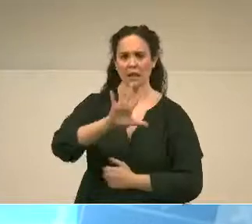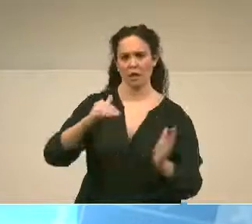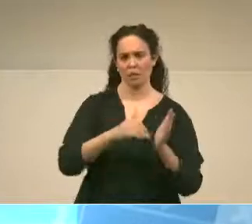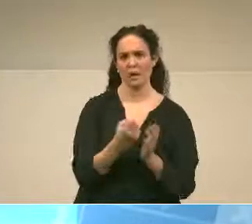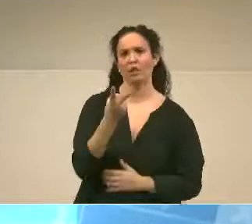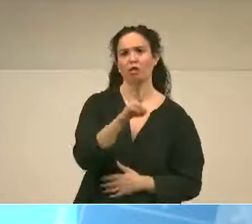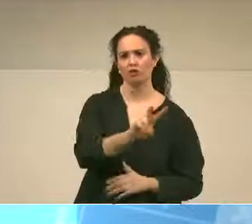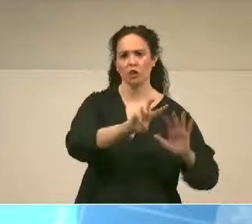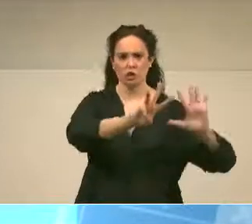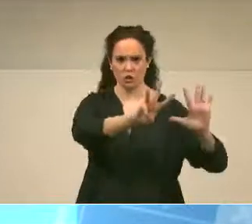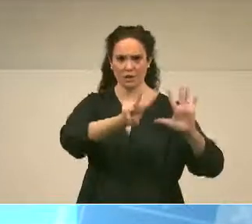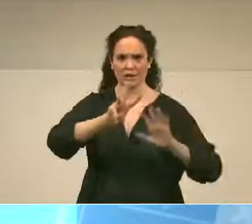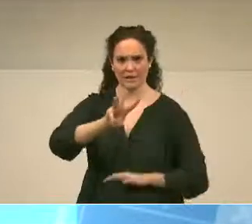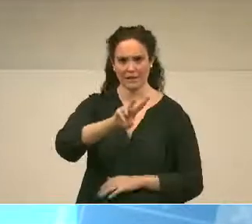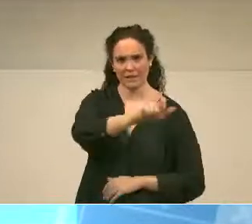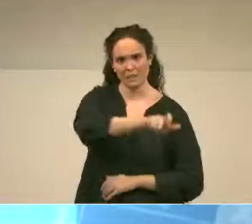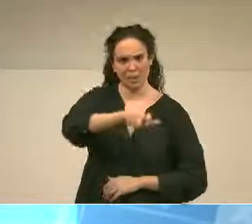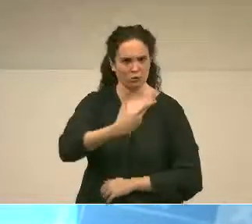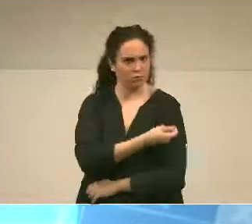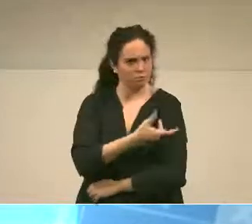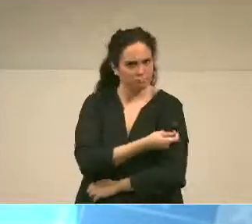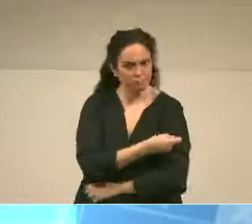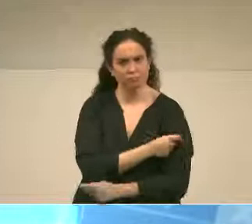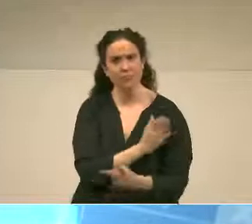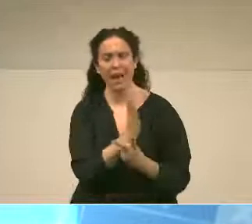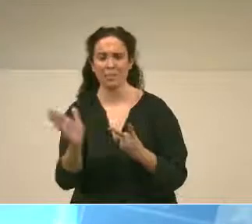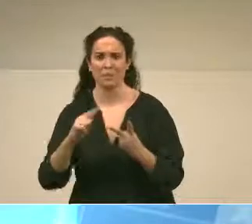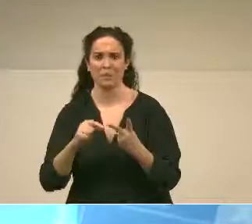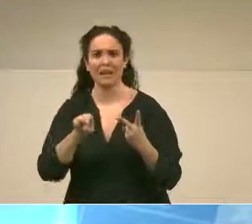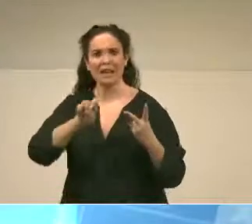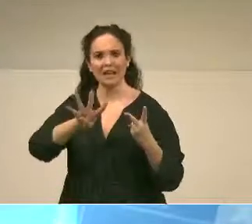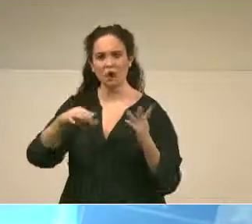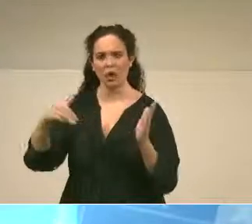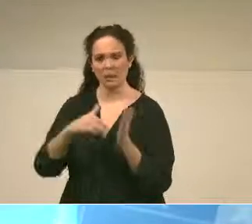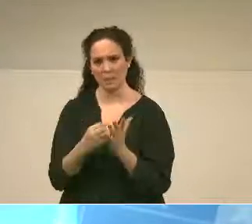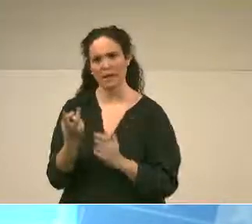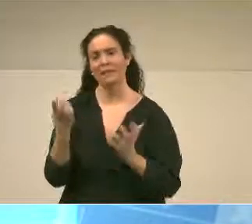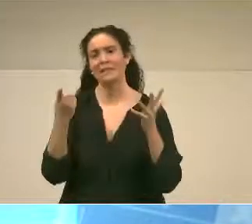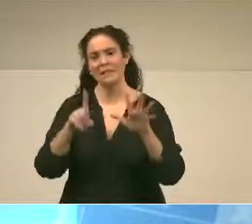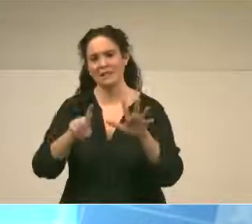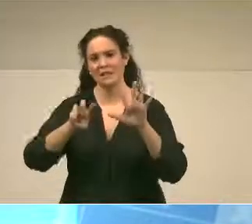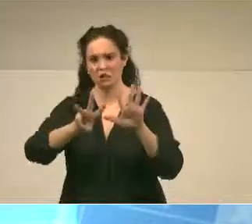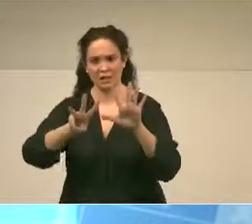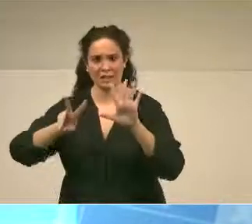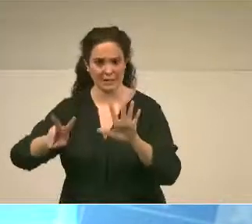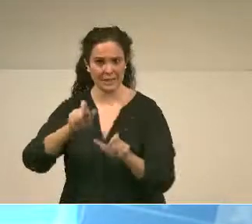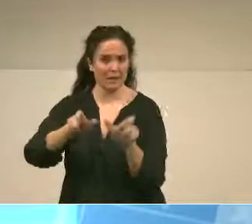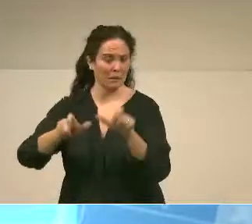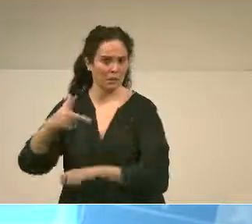45.883 personas. Por otro lado, 14.657 personas han recibido la segunda